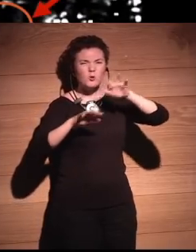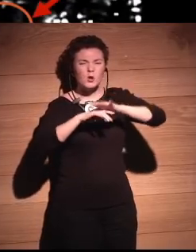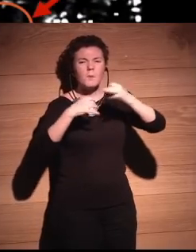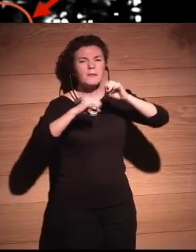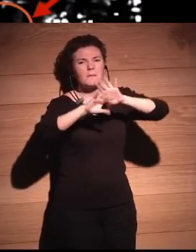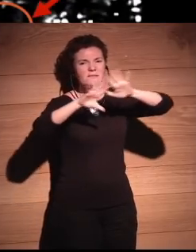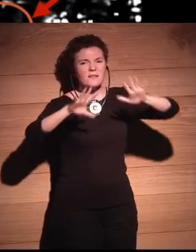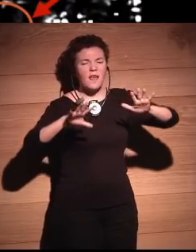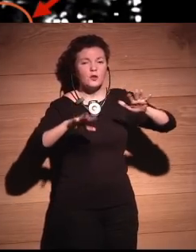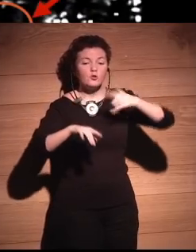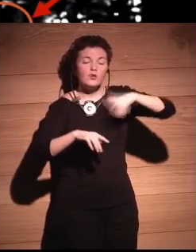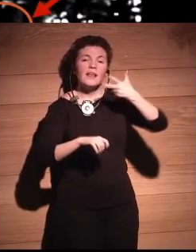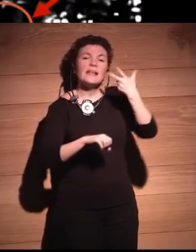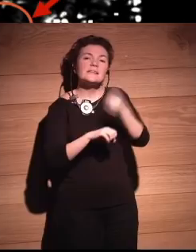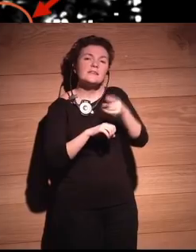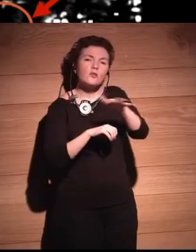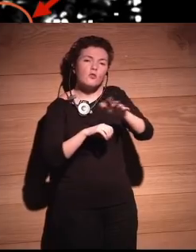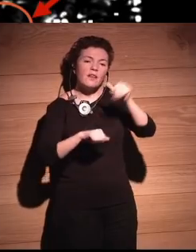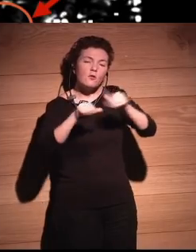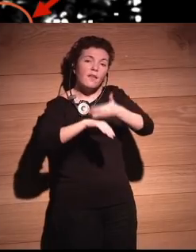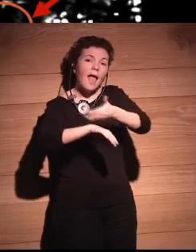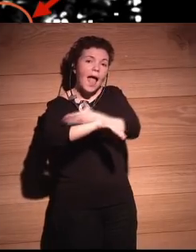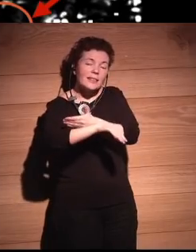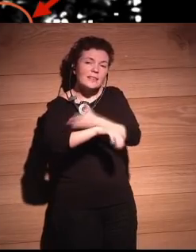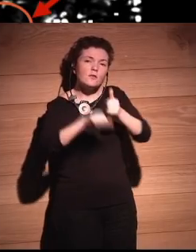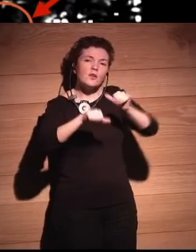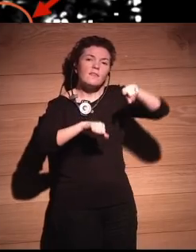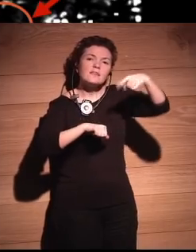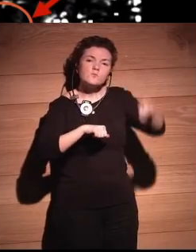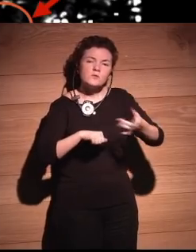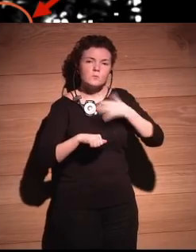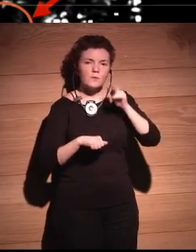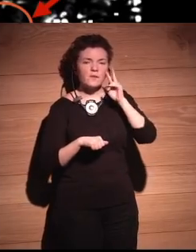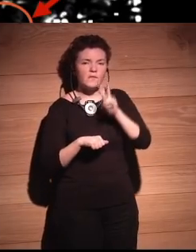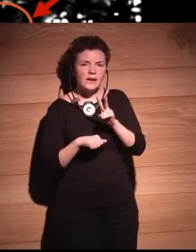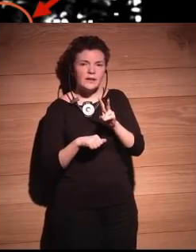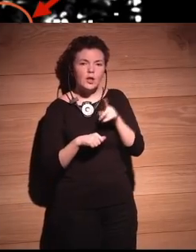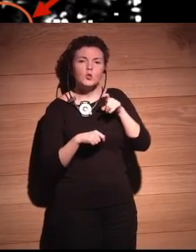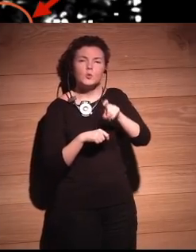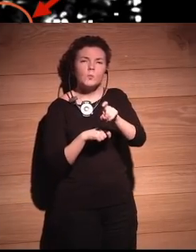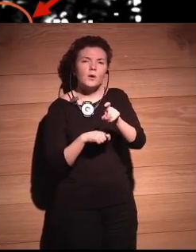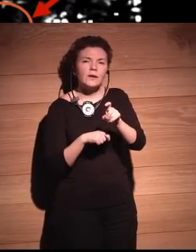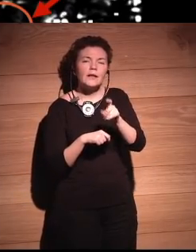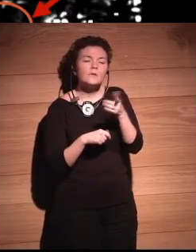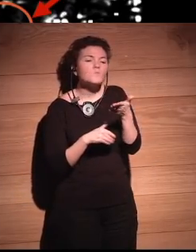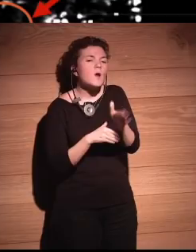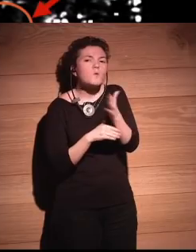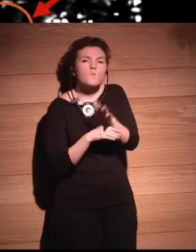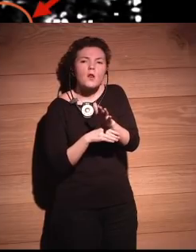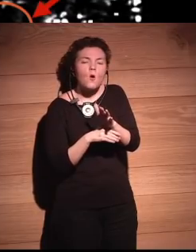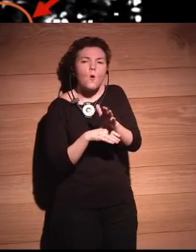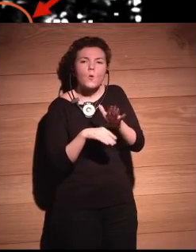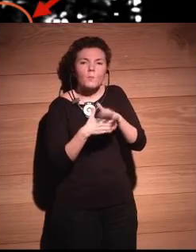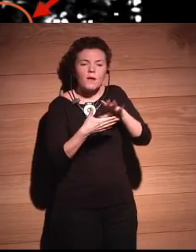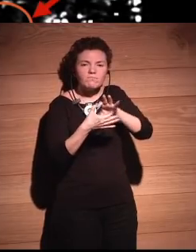más clara. Entonces inyectamos esta área antes de la cirugía, y después de la cirugía pudimos ver que el tumor estaba muriendo por